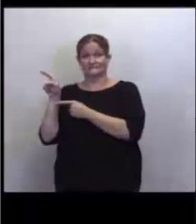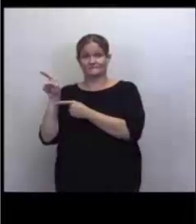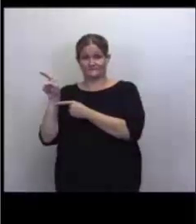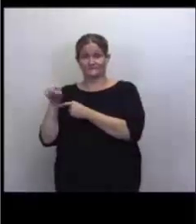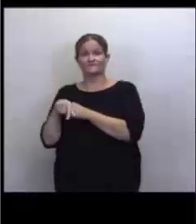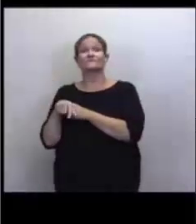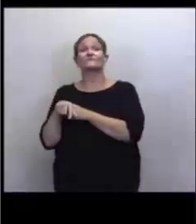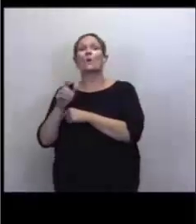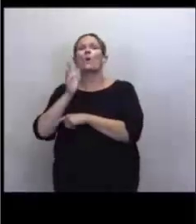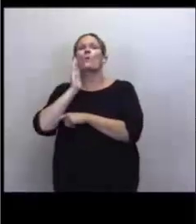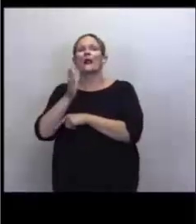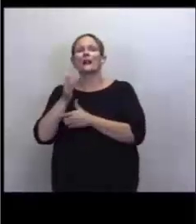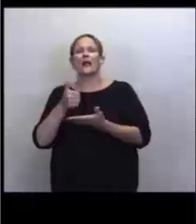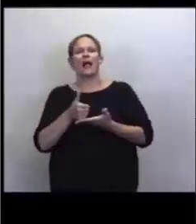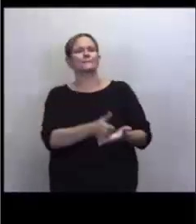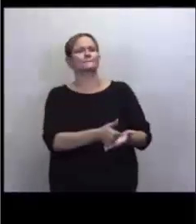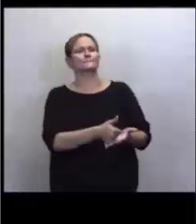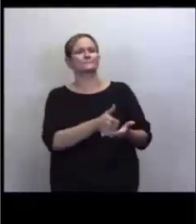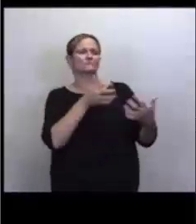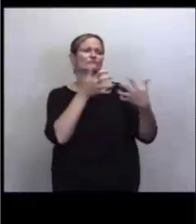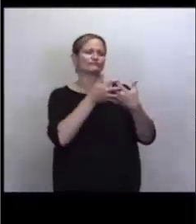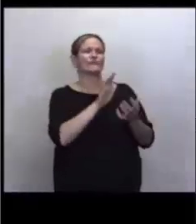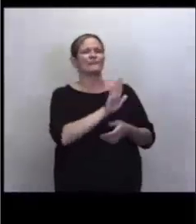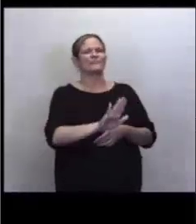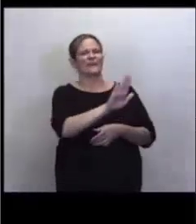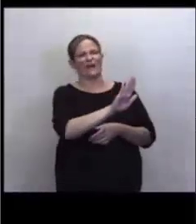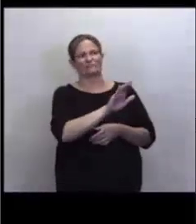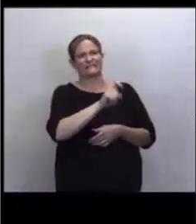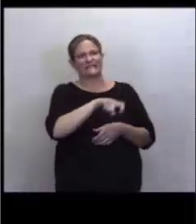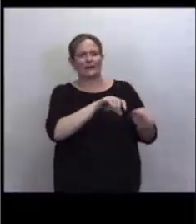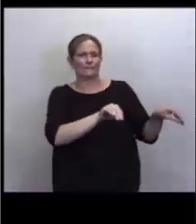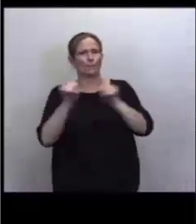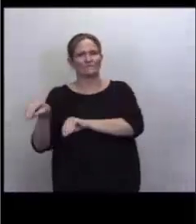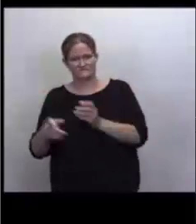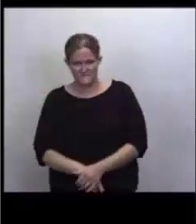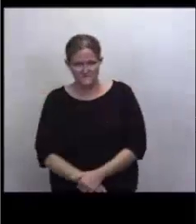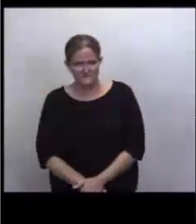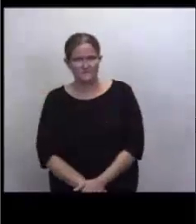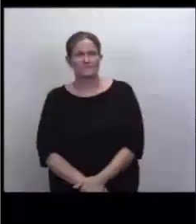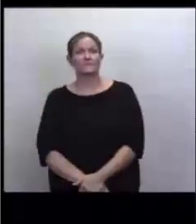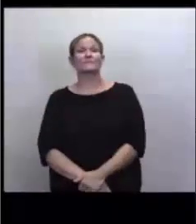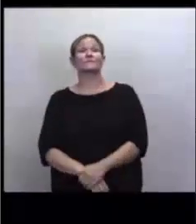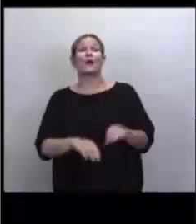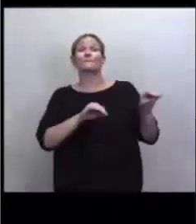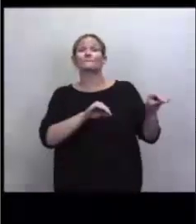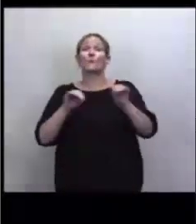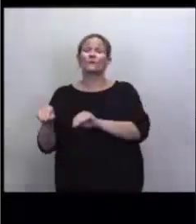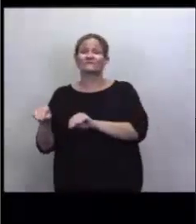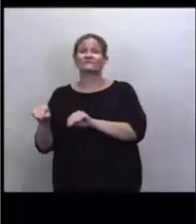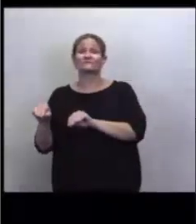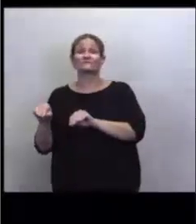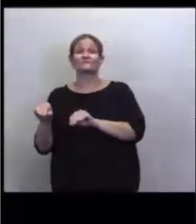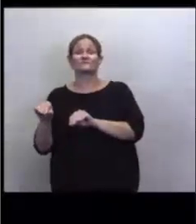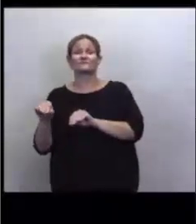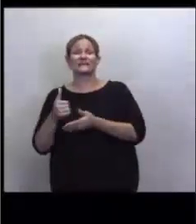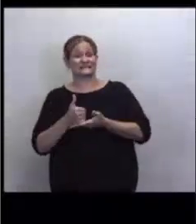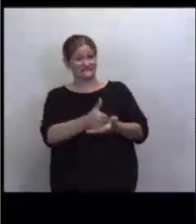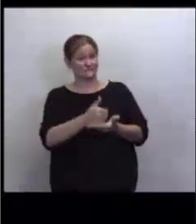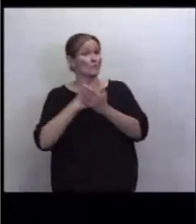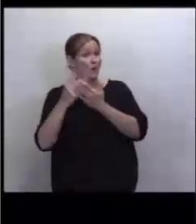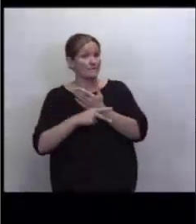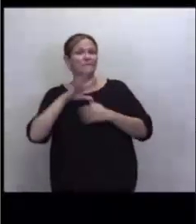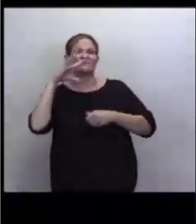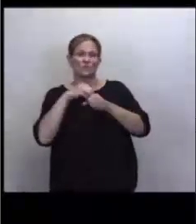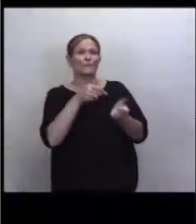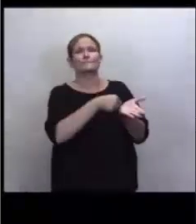requiere la reubicación de negocios o viviendas, el Departamento de Derecho del Paso trabajará con los residentes